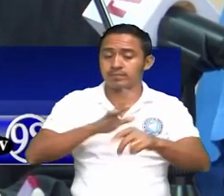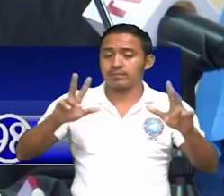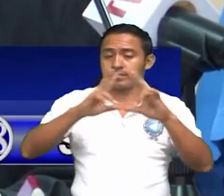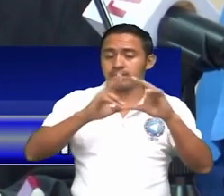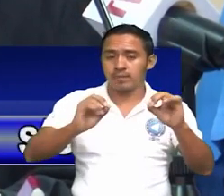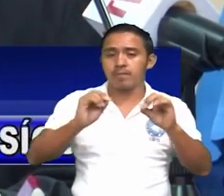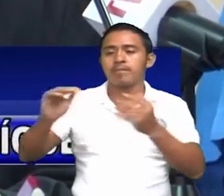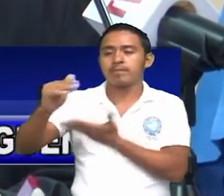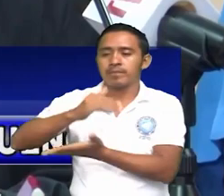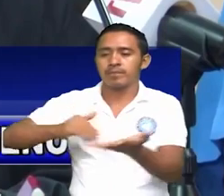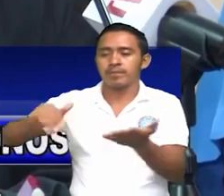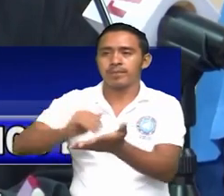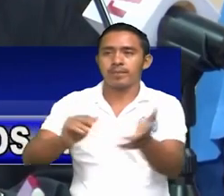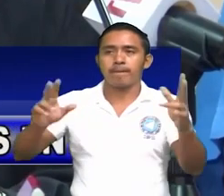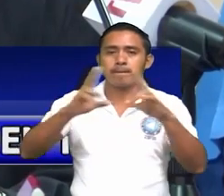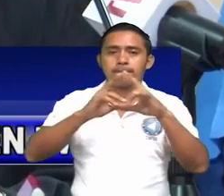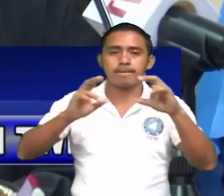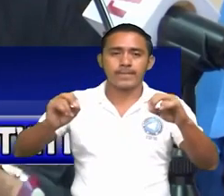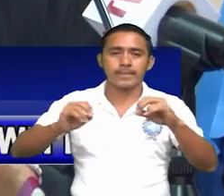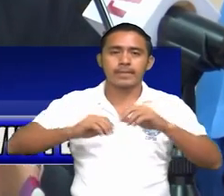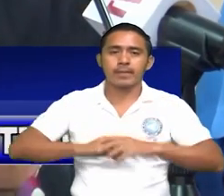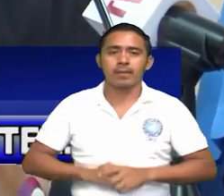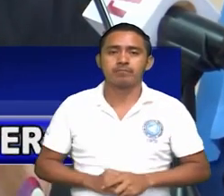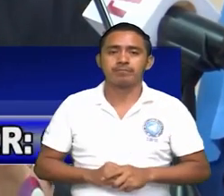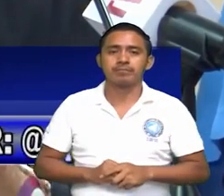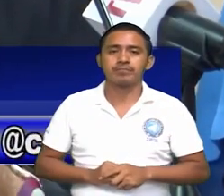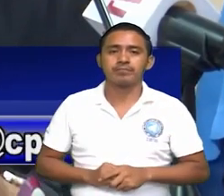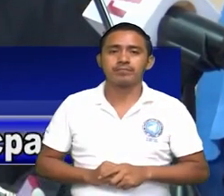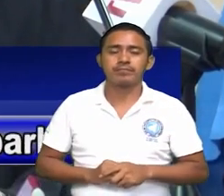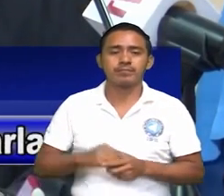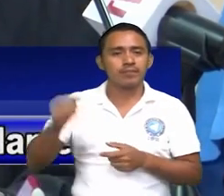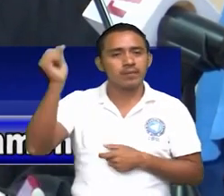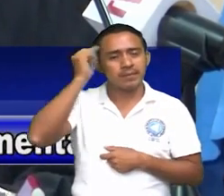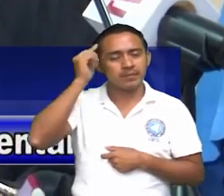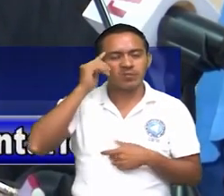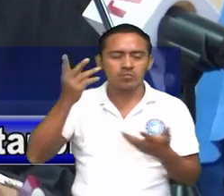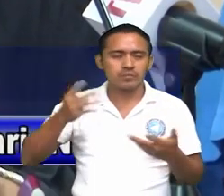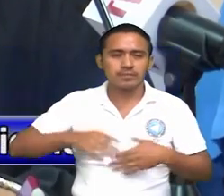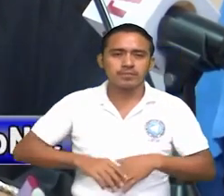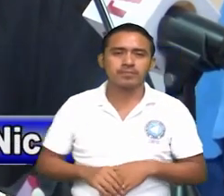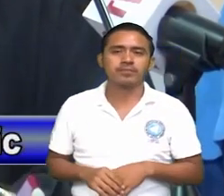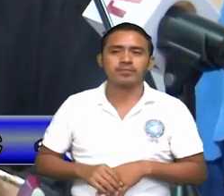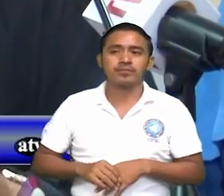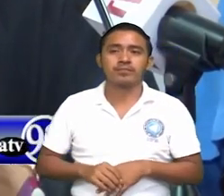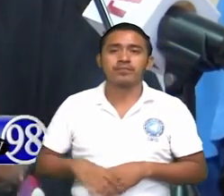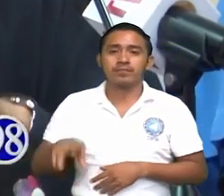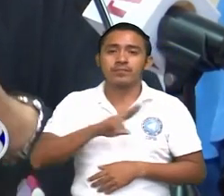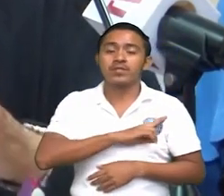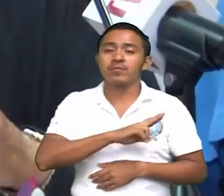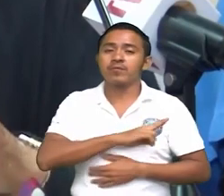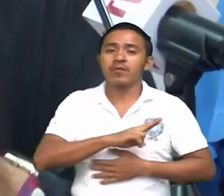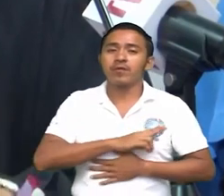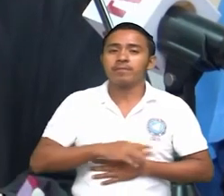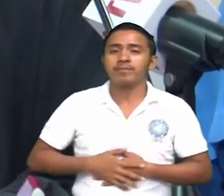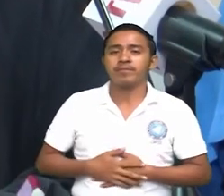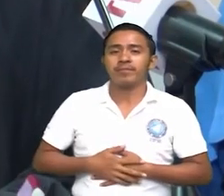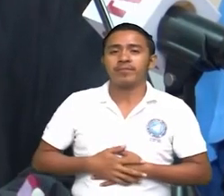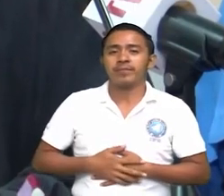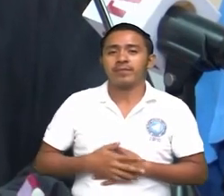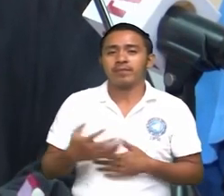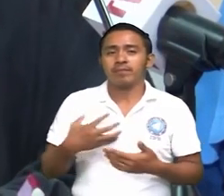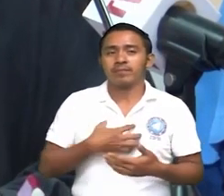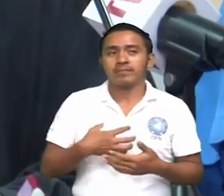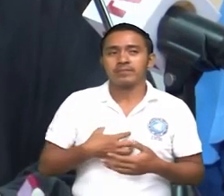del centro de Nicaragua, bajo esta idea de que vamos a tener, de acuerdo a la